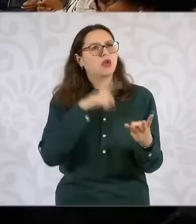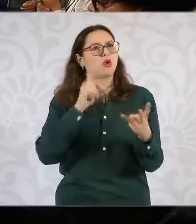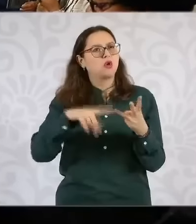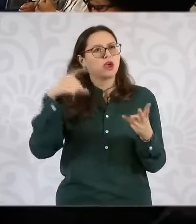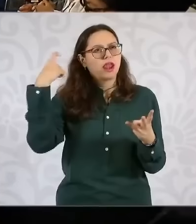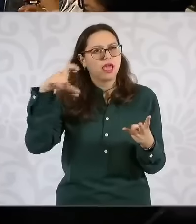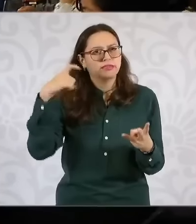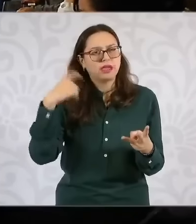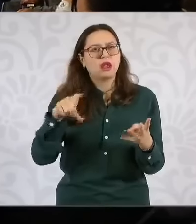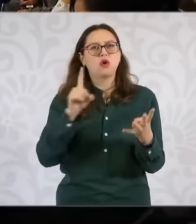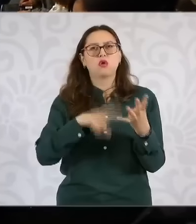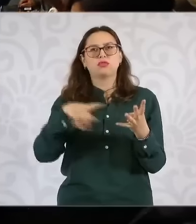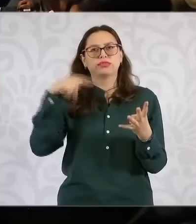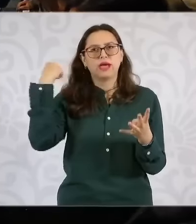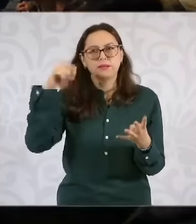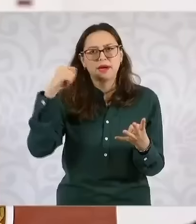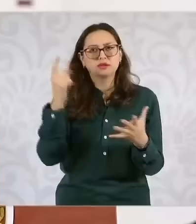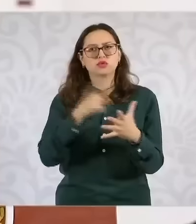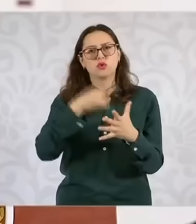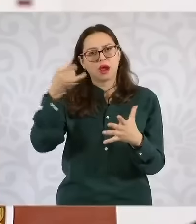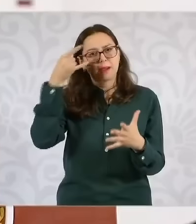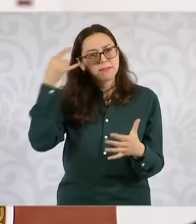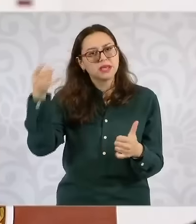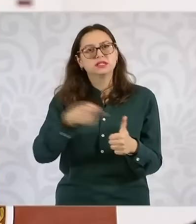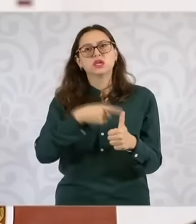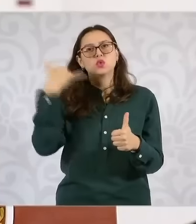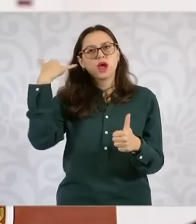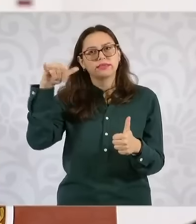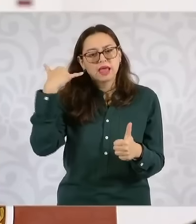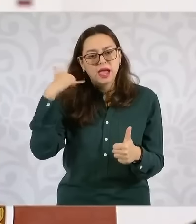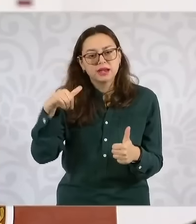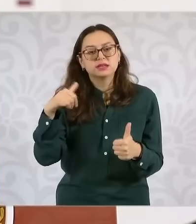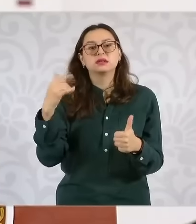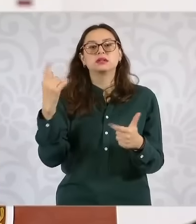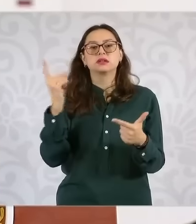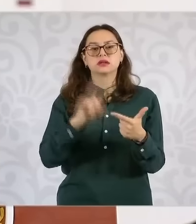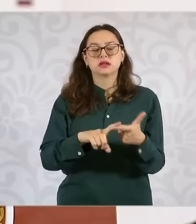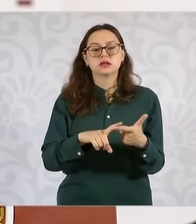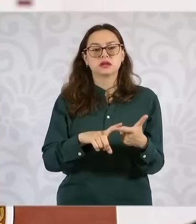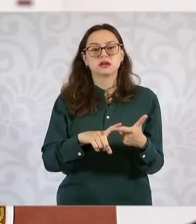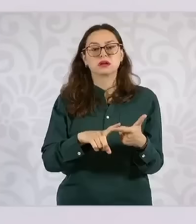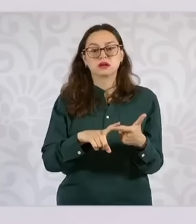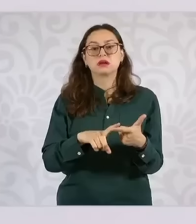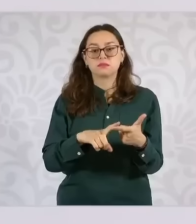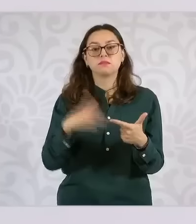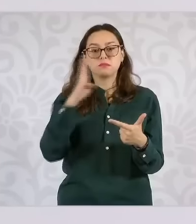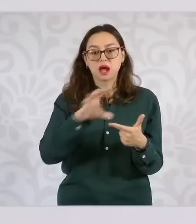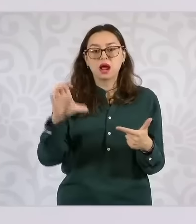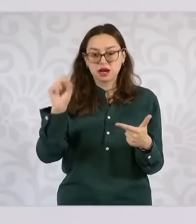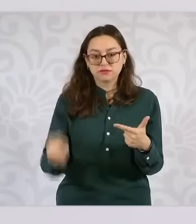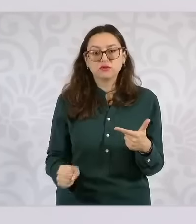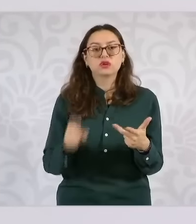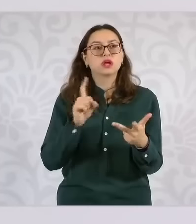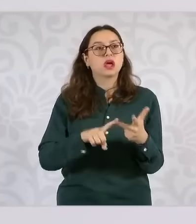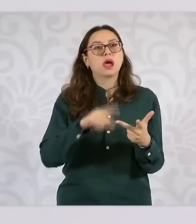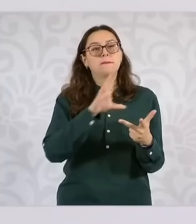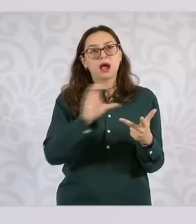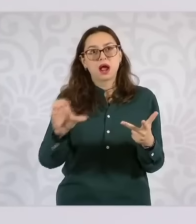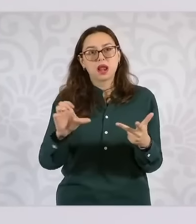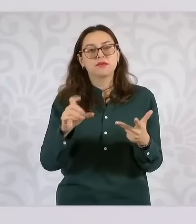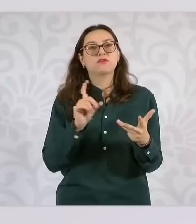Querétaro, Tabasco, Campeche, Yucatán, y ahora va a ser Baja California Sur, Baja